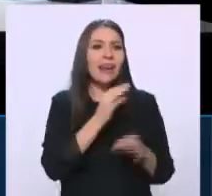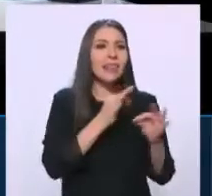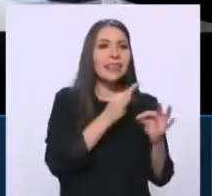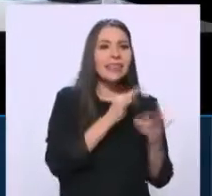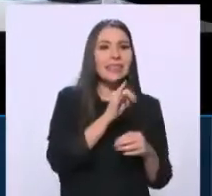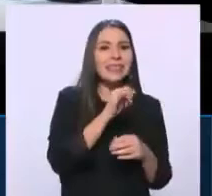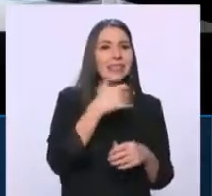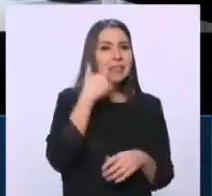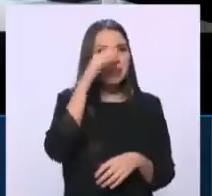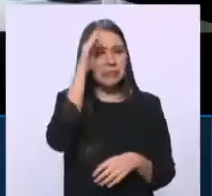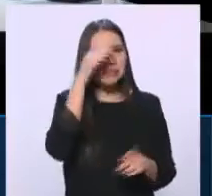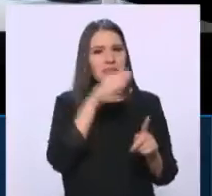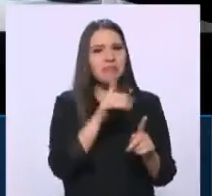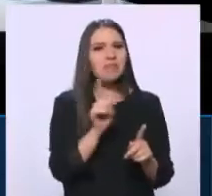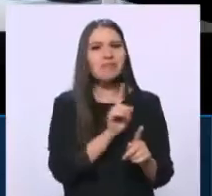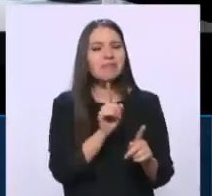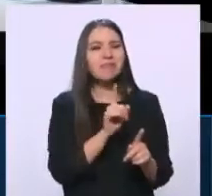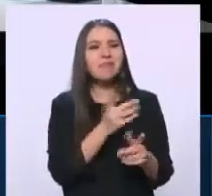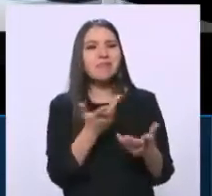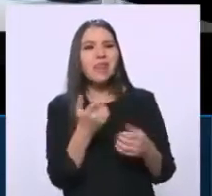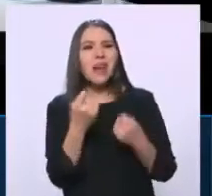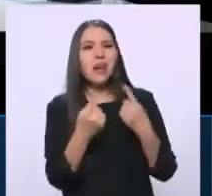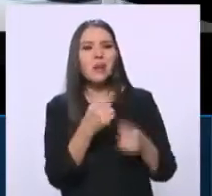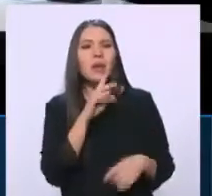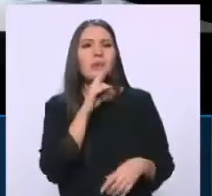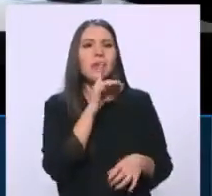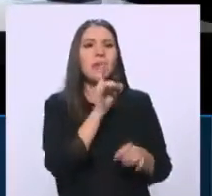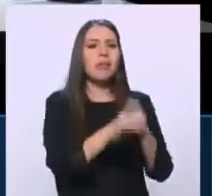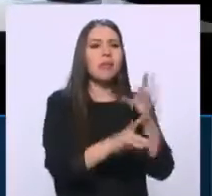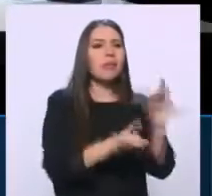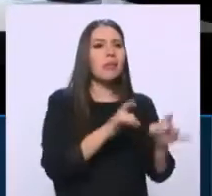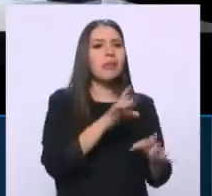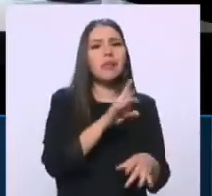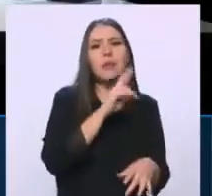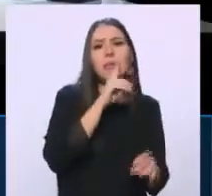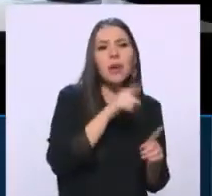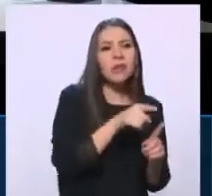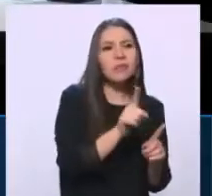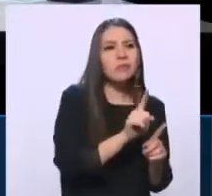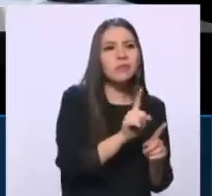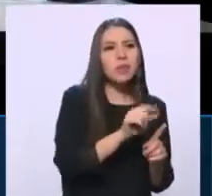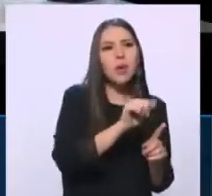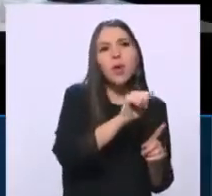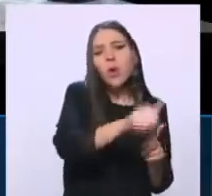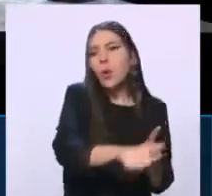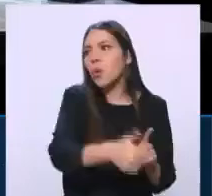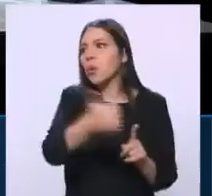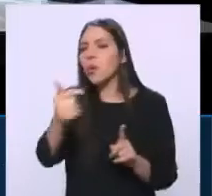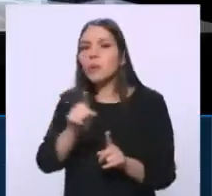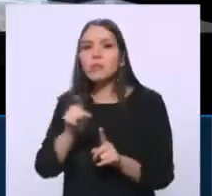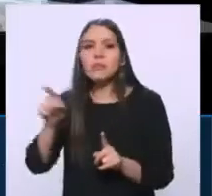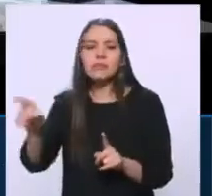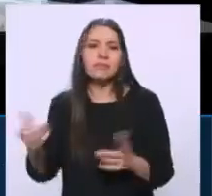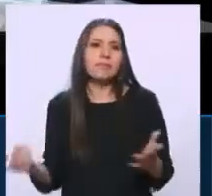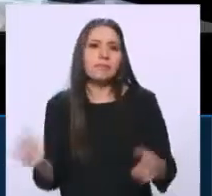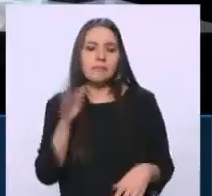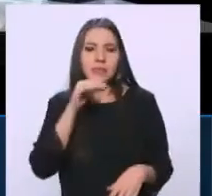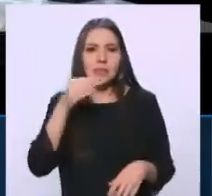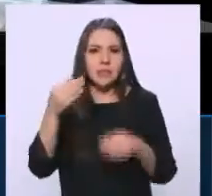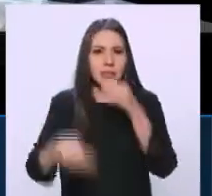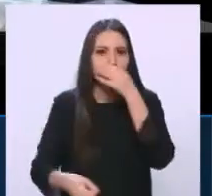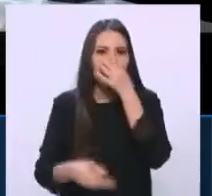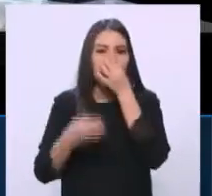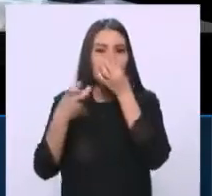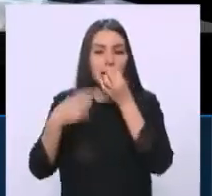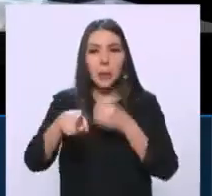desencantadas, se fueron con estas opciones populistas de derecha que son francamente inaceptables. Esta colección de motivos